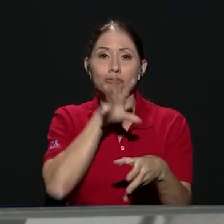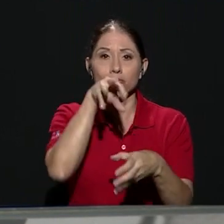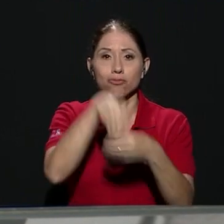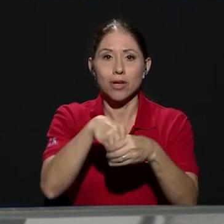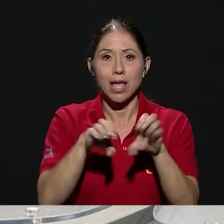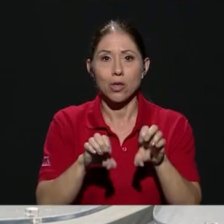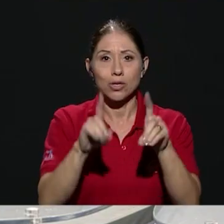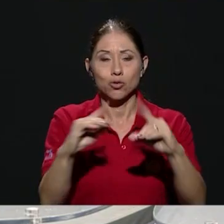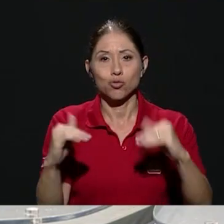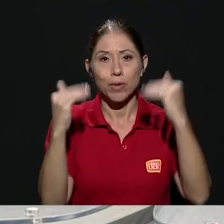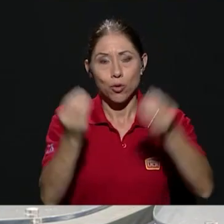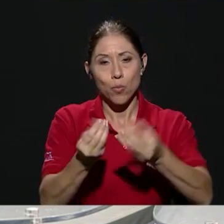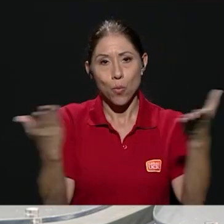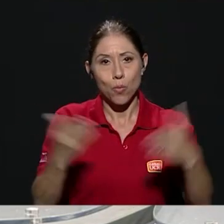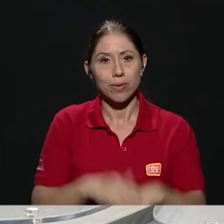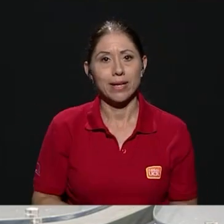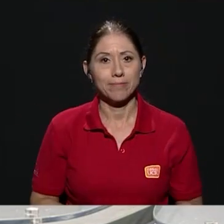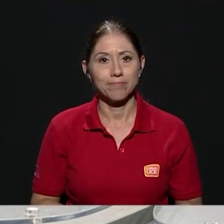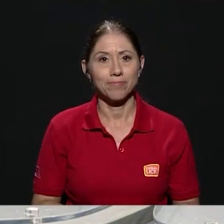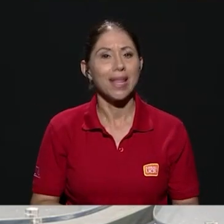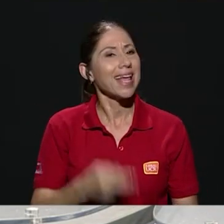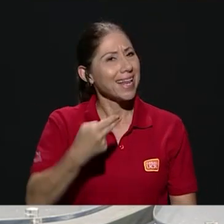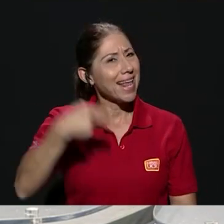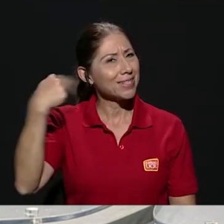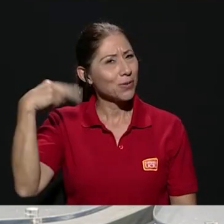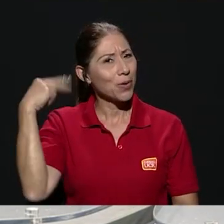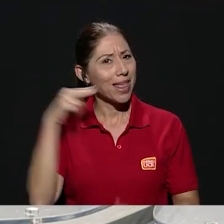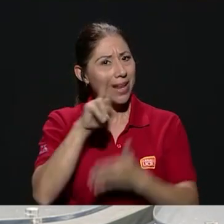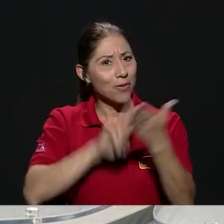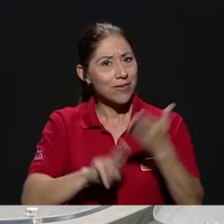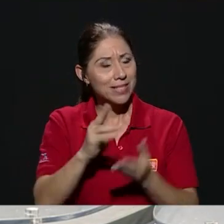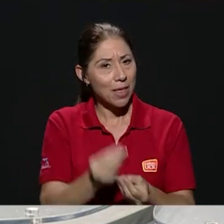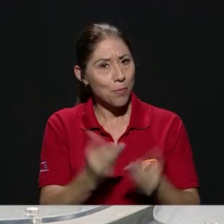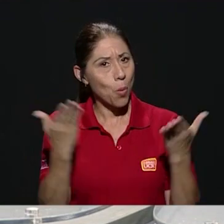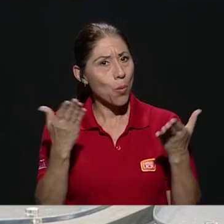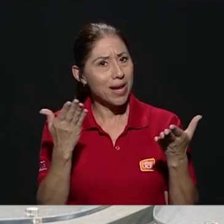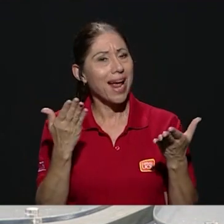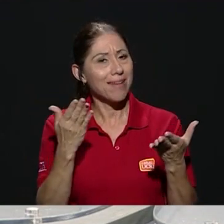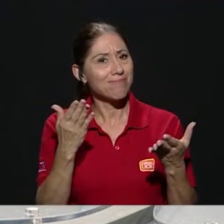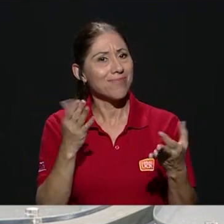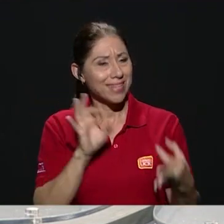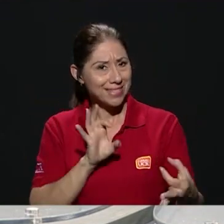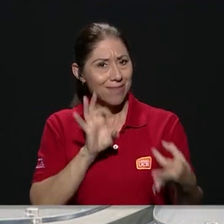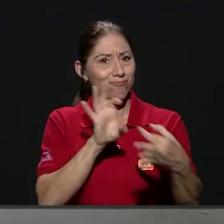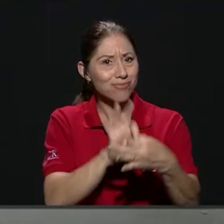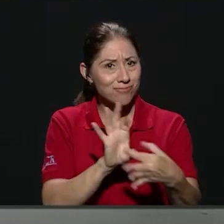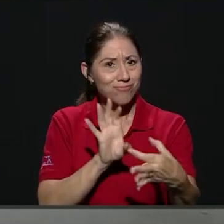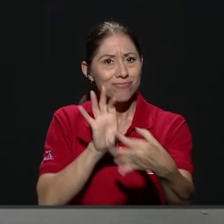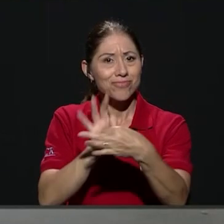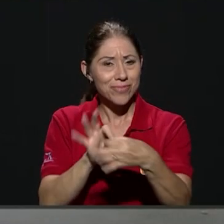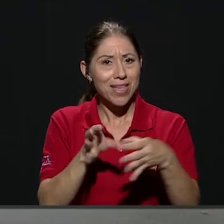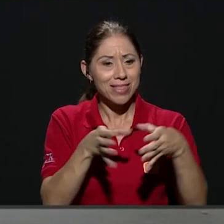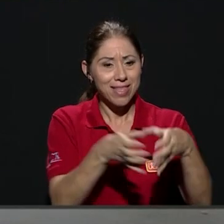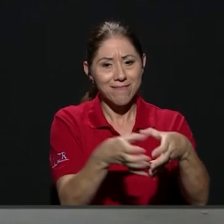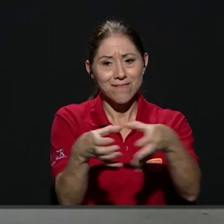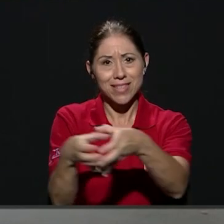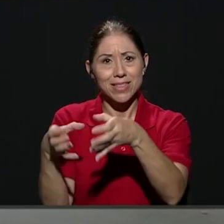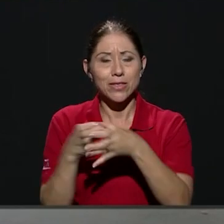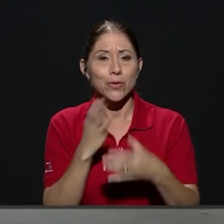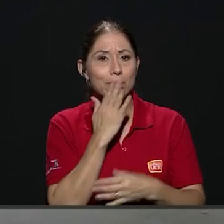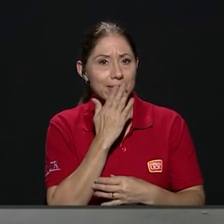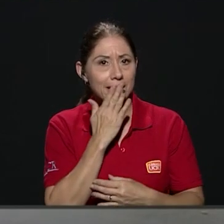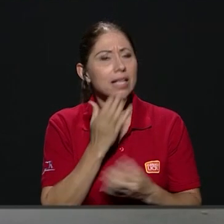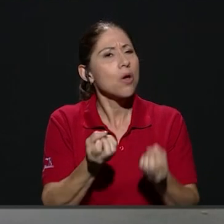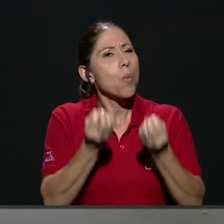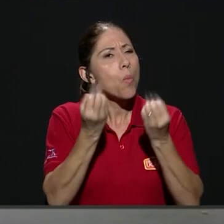superior pública. Sí, la historia de la universidad pública está vinculada de una u otra manera a los territorios indígenas. Se han desarrollado